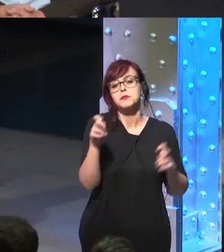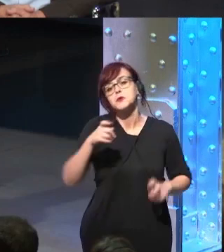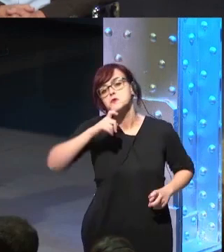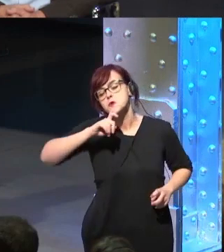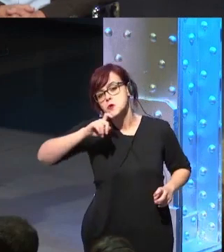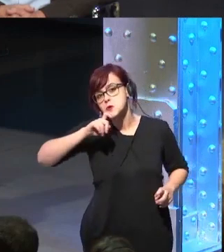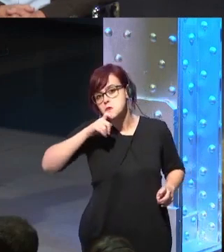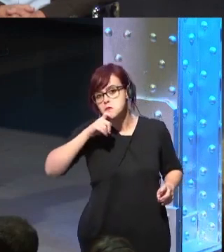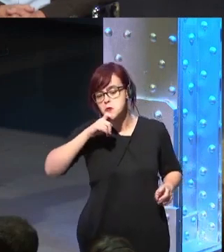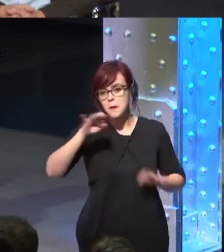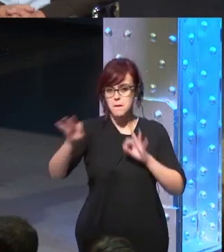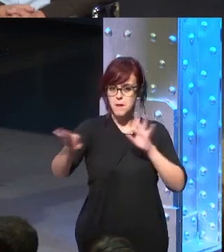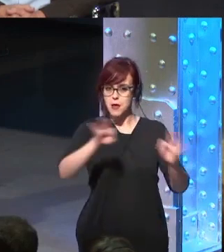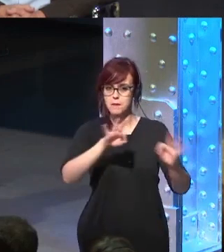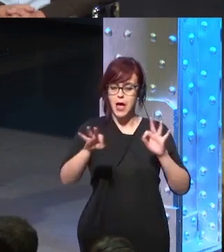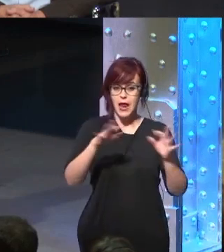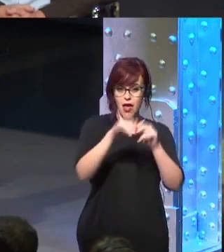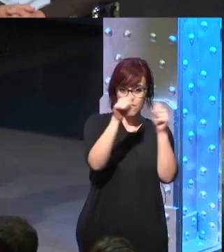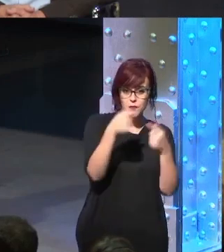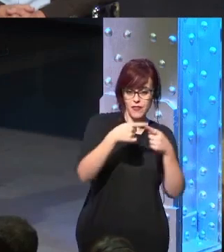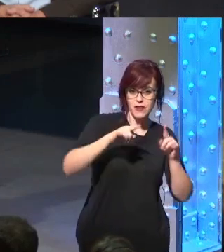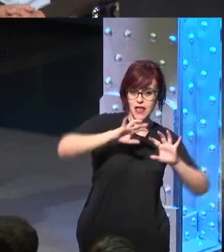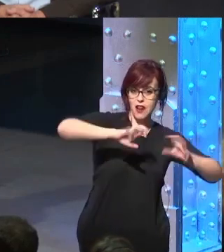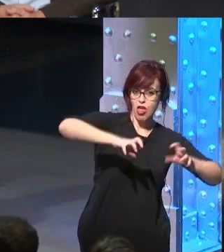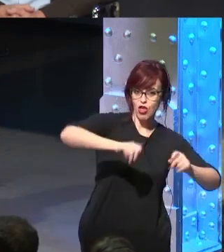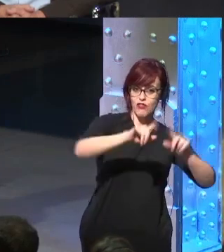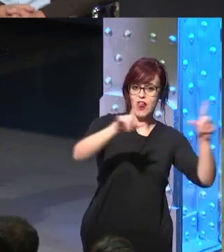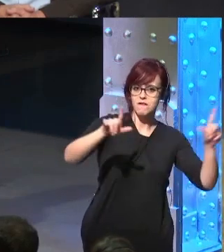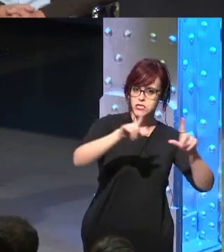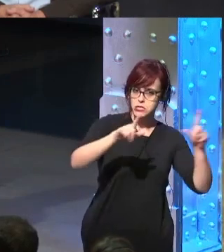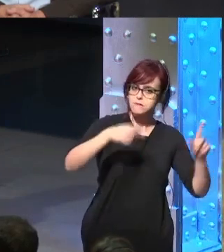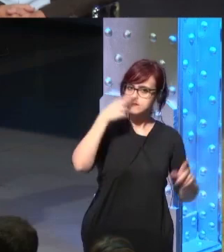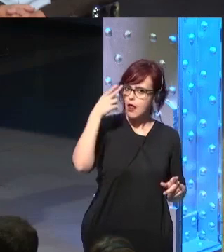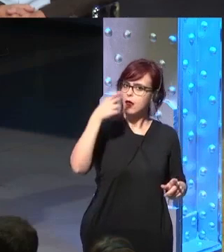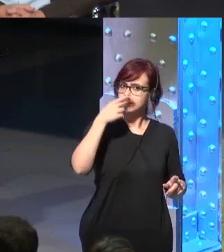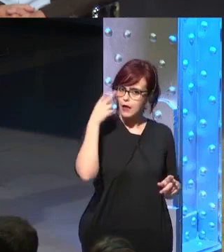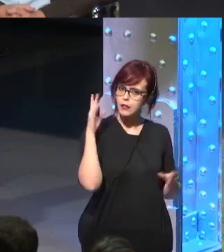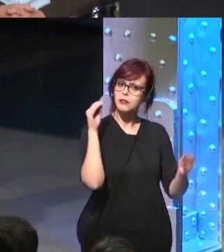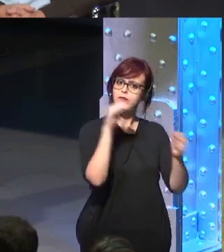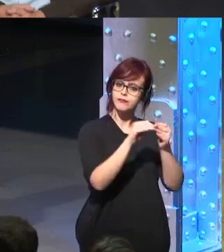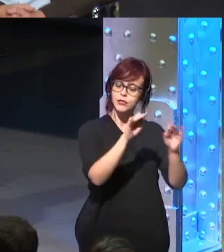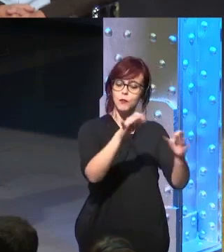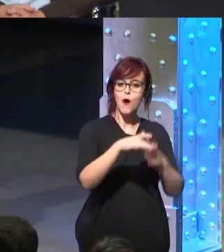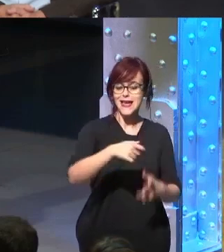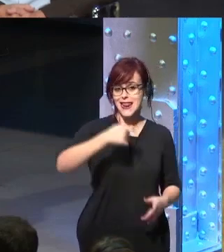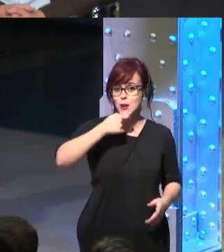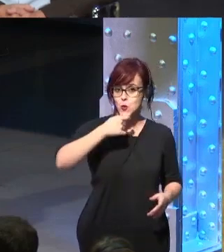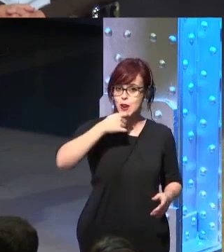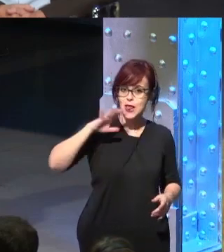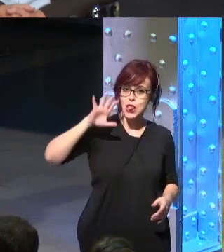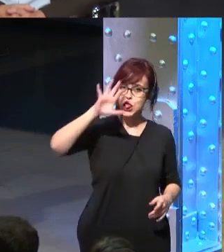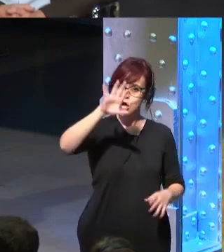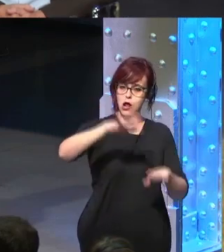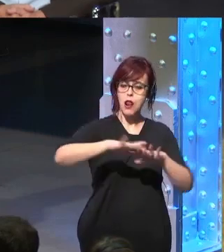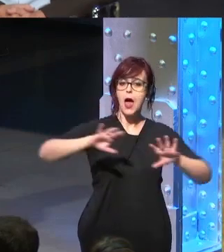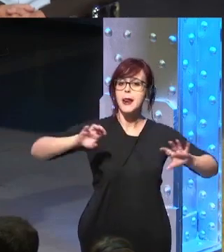cómo se configuró de forma distinta eso en la radio y en la televisión. Eso es interesante, un tema interesante. Yo creo que en el Reino Unido la radio